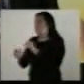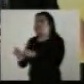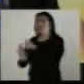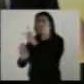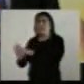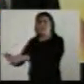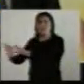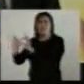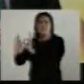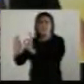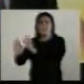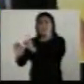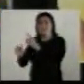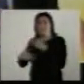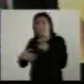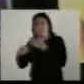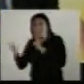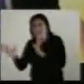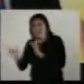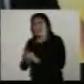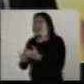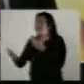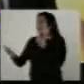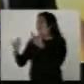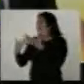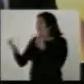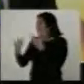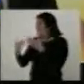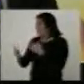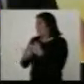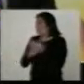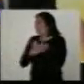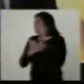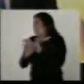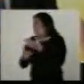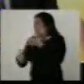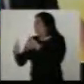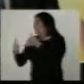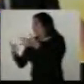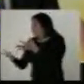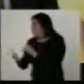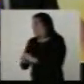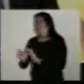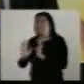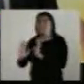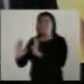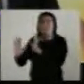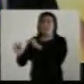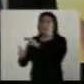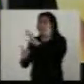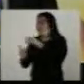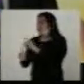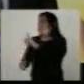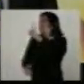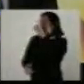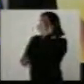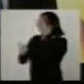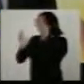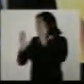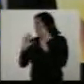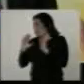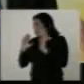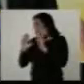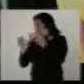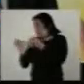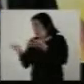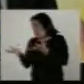programa fabuloso, amigos. No se pueden quejar. La entrevista con nuestro querido Javier Descanseco, maravillosa. Todo un